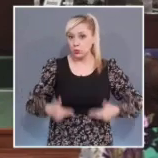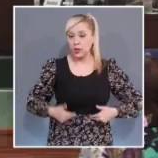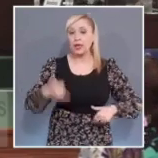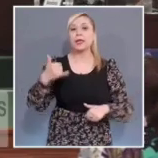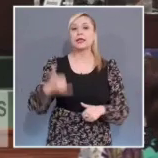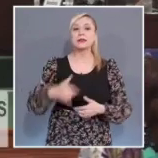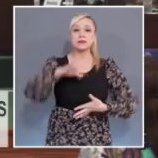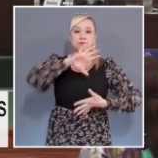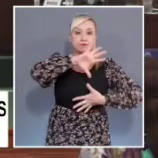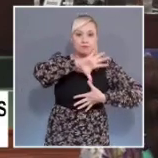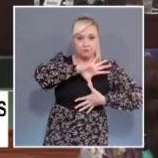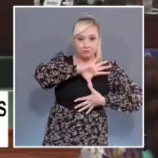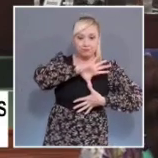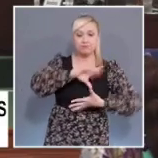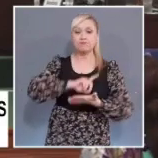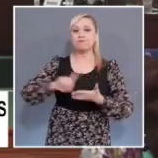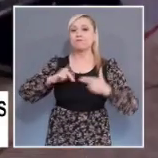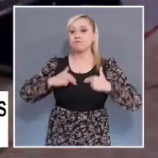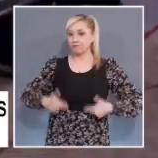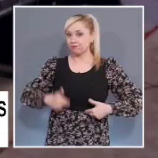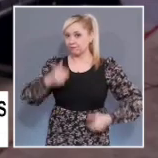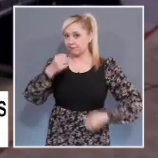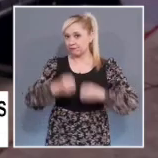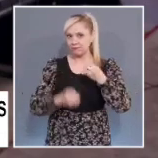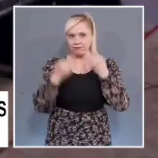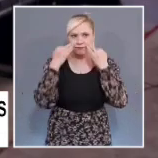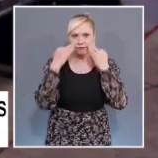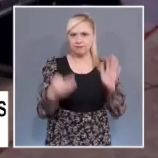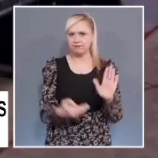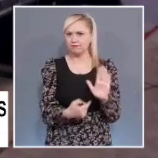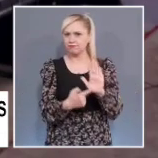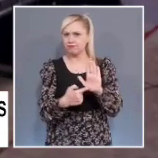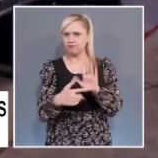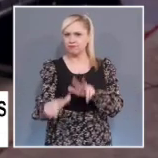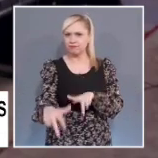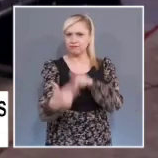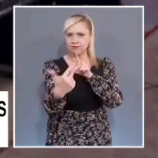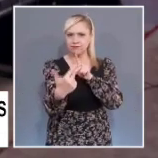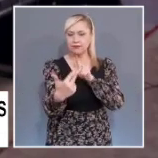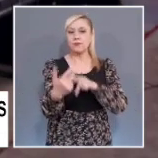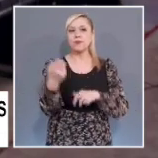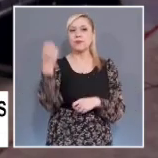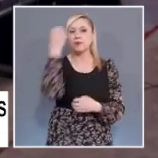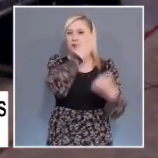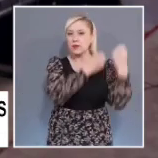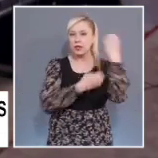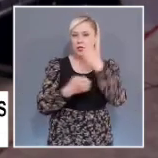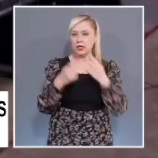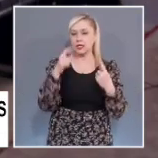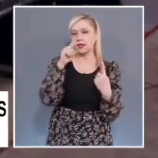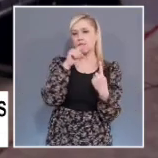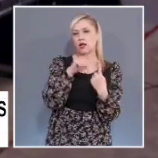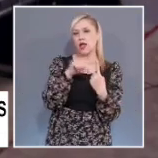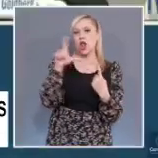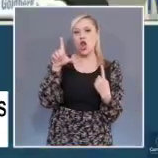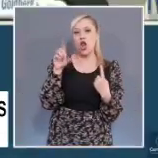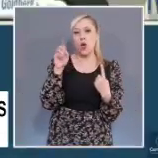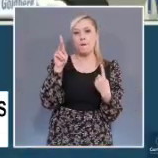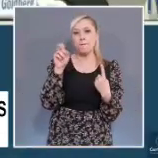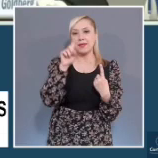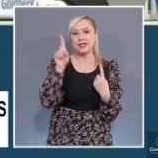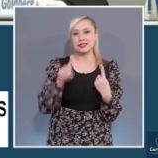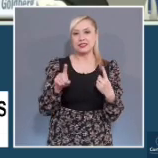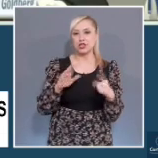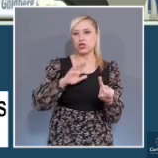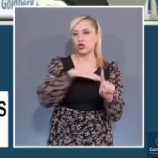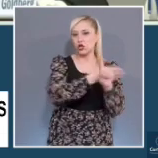y al público. A la par de este seminario, la Corte Interamericana analizará los siguientes casos: López Sosa contra Paraguay, Núñez